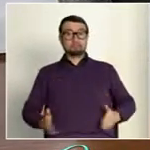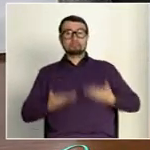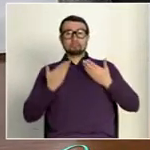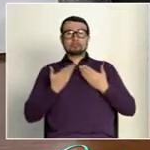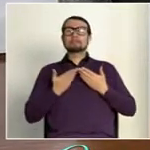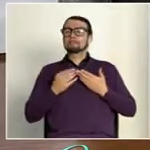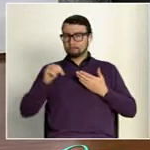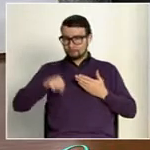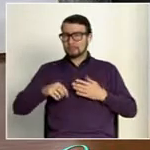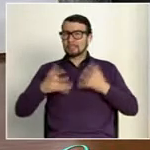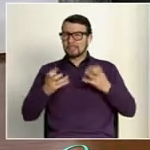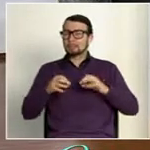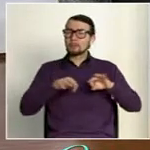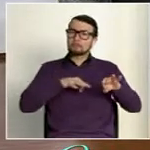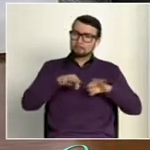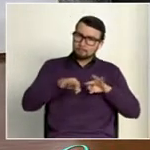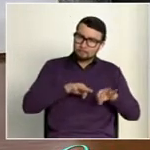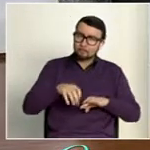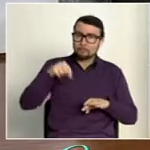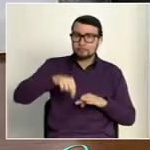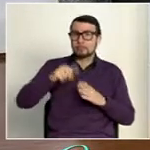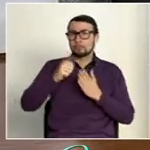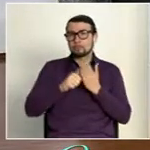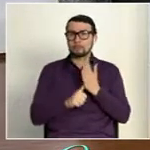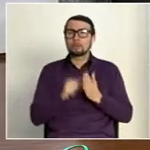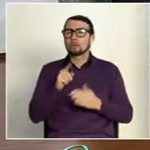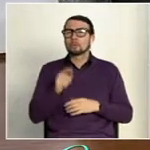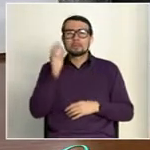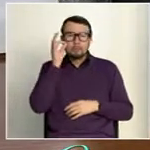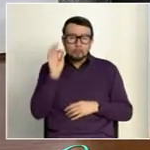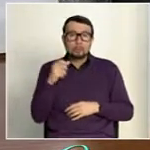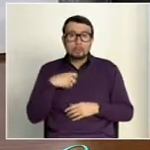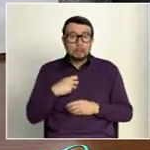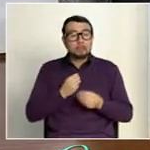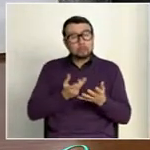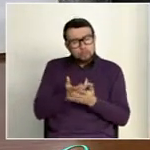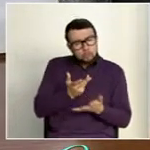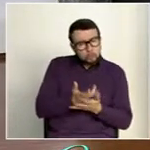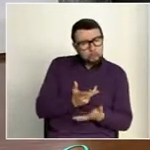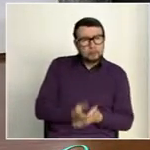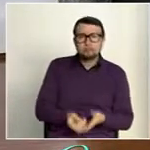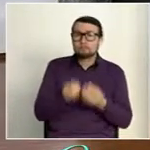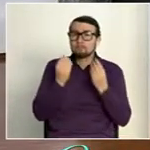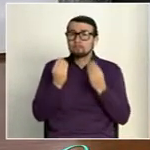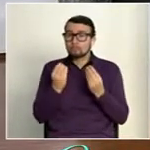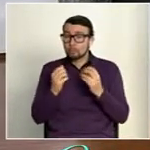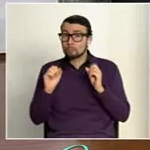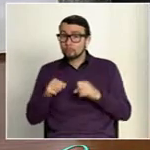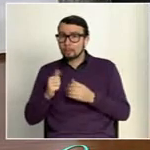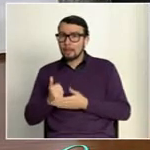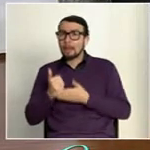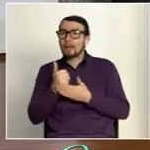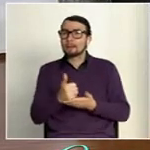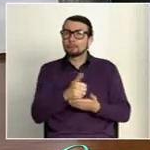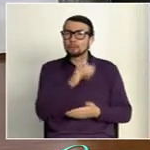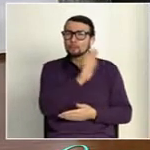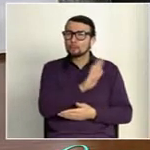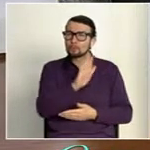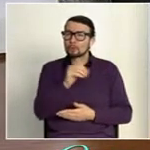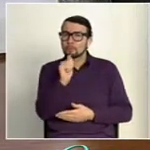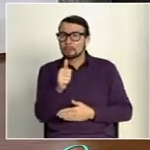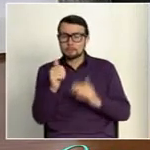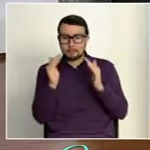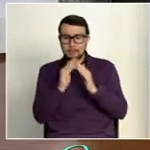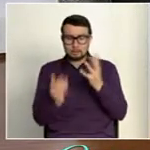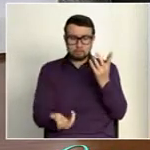hoy queremos es con este programa que ustedes tengan una cantidad de fórmulas que sean de gran ayuda para todos ustedes desde la